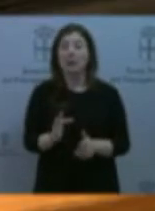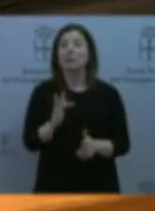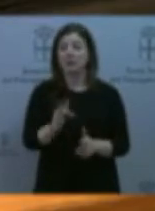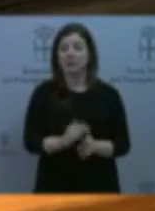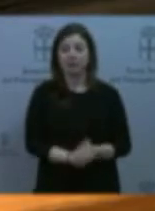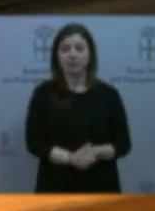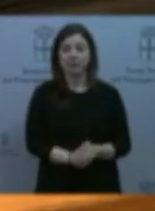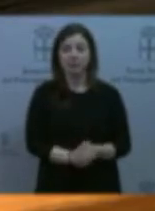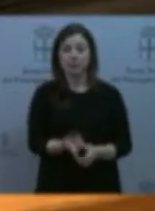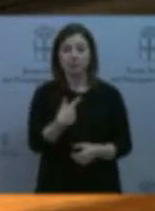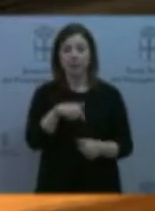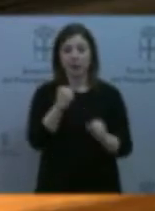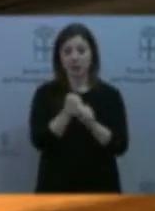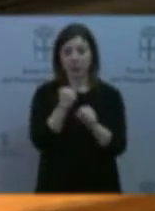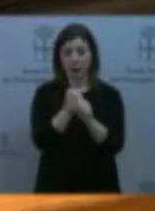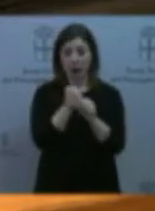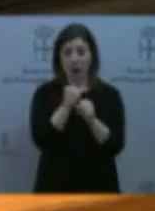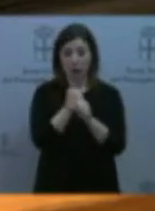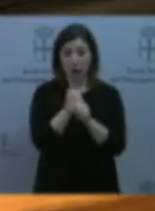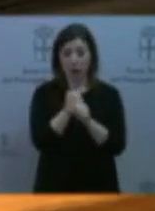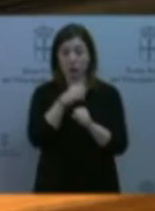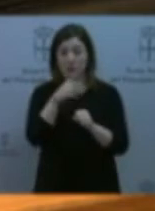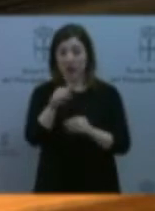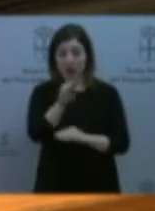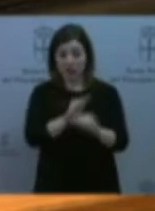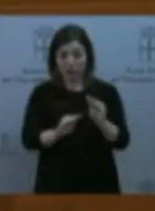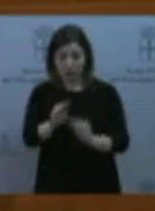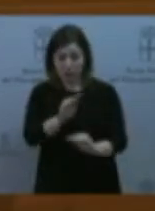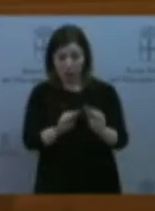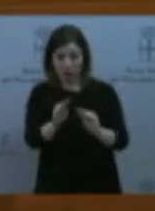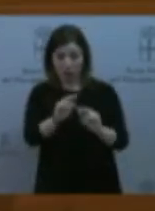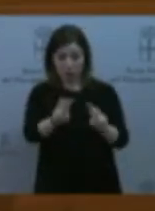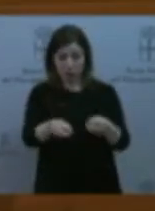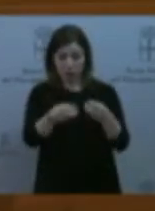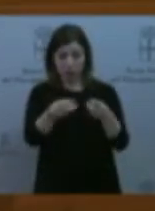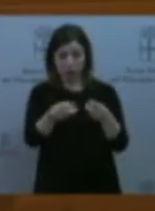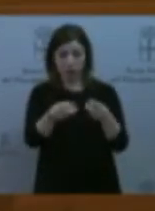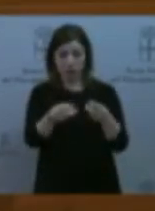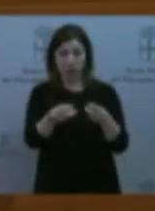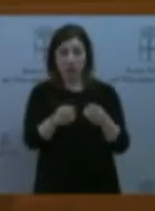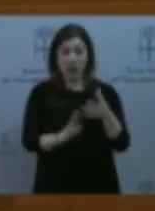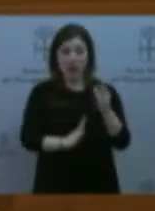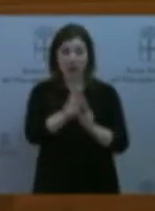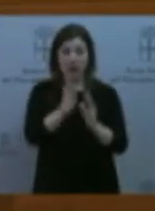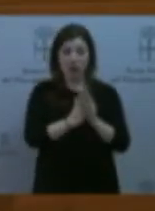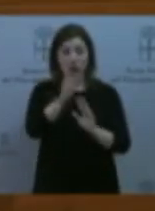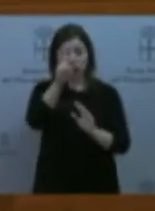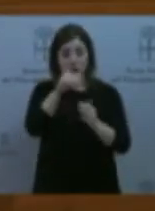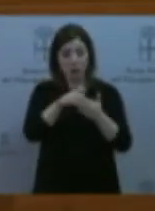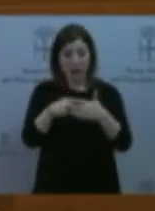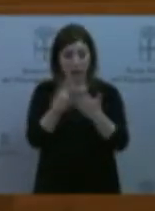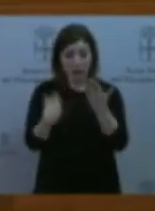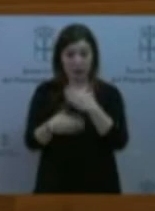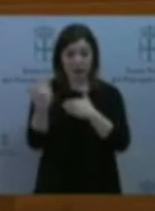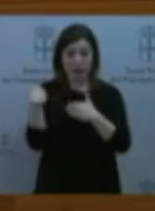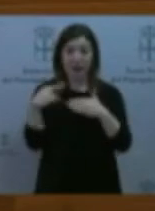en la restauración de los incendios de 2017 con recursos limitados,